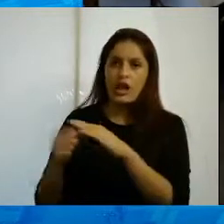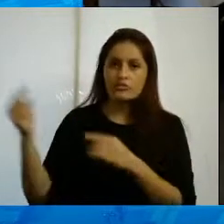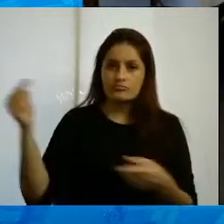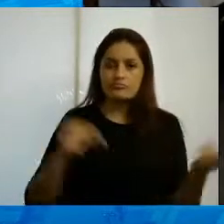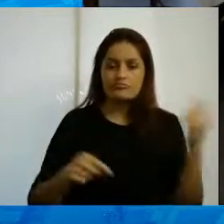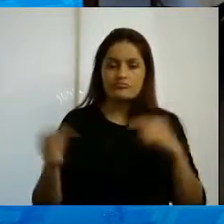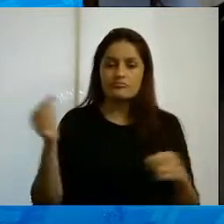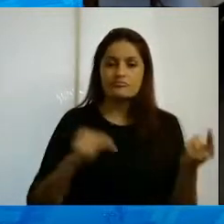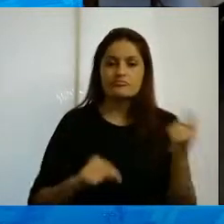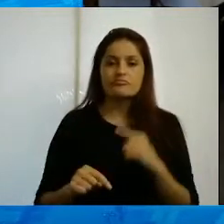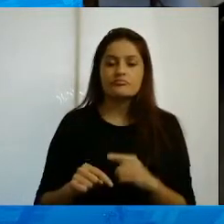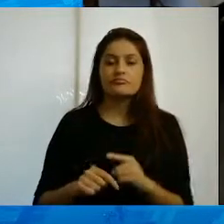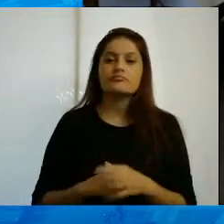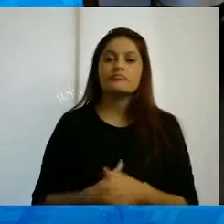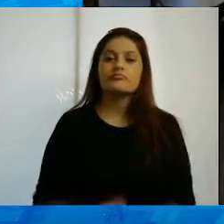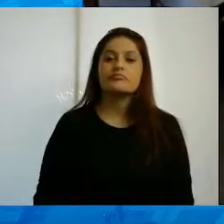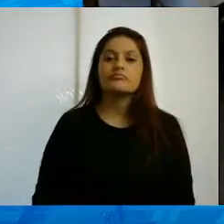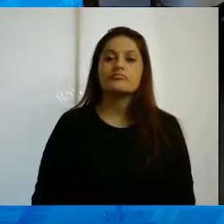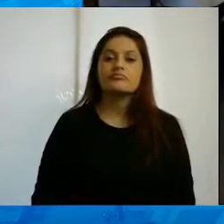también.